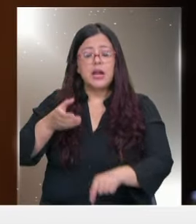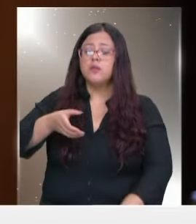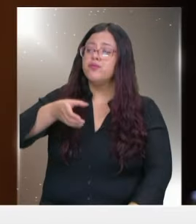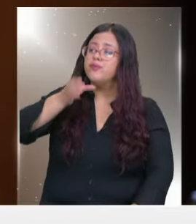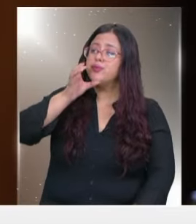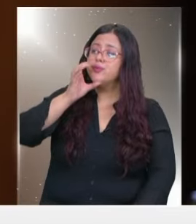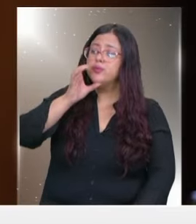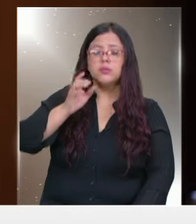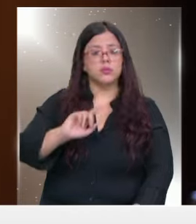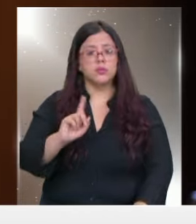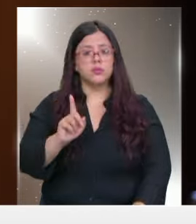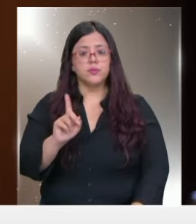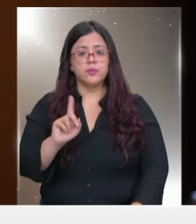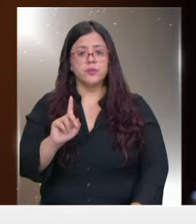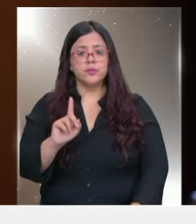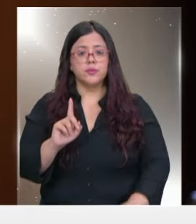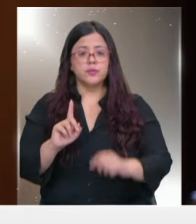Y que